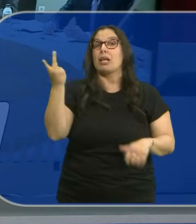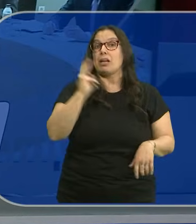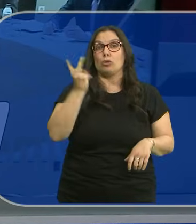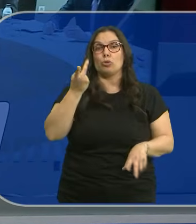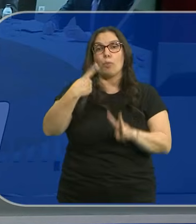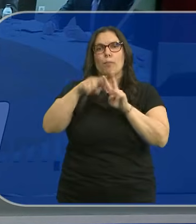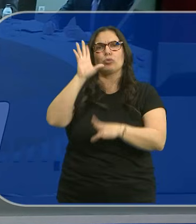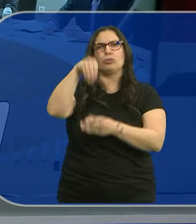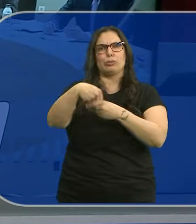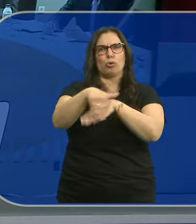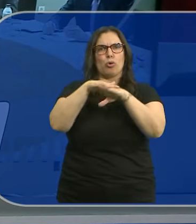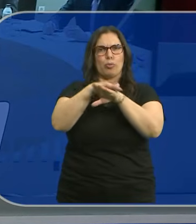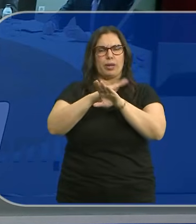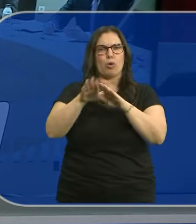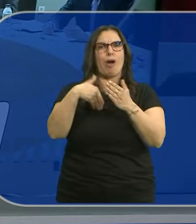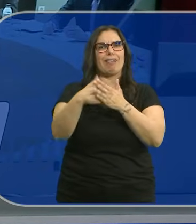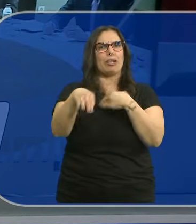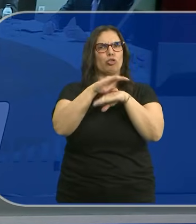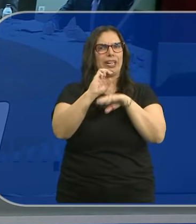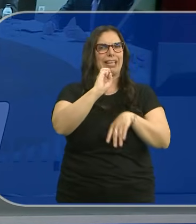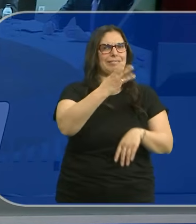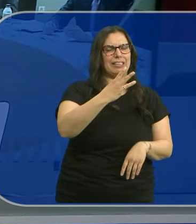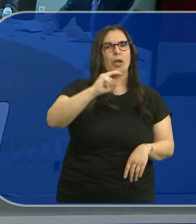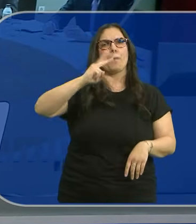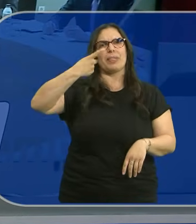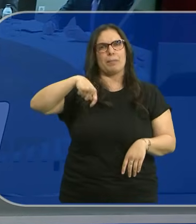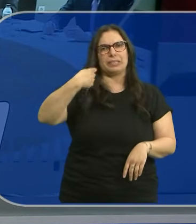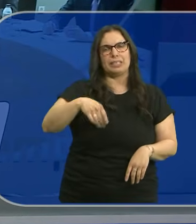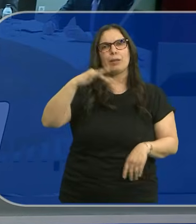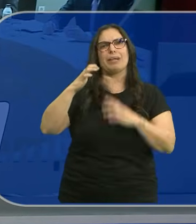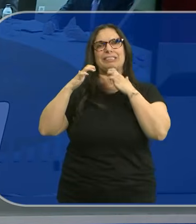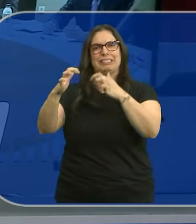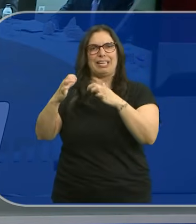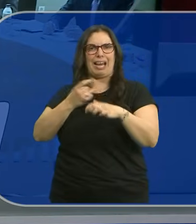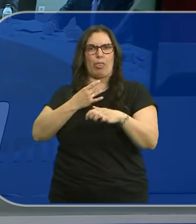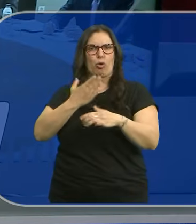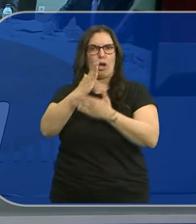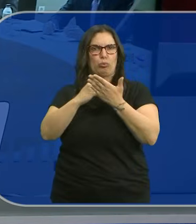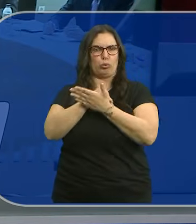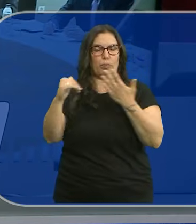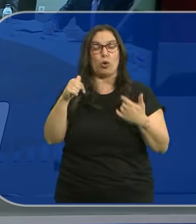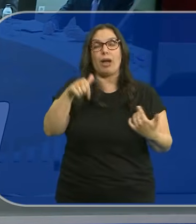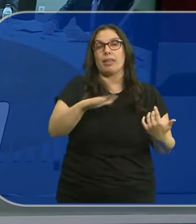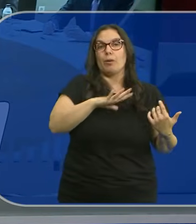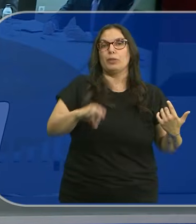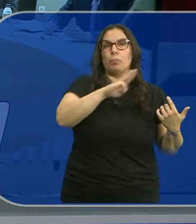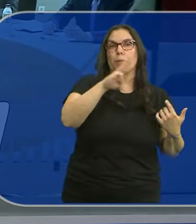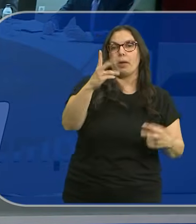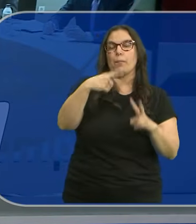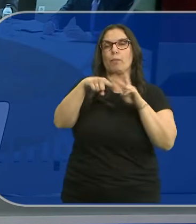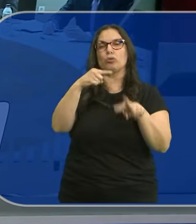ha entrado en el gobierno con hasta 3 consejerías, vicepresidencia y senador autonómico. De momento aquí, PP y Vox insisten en